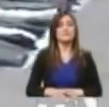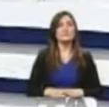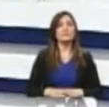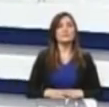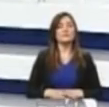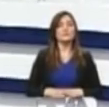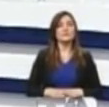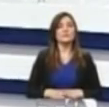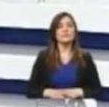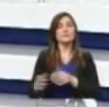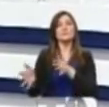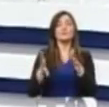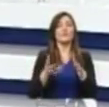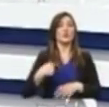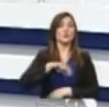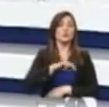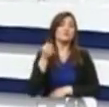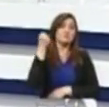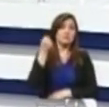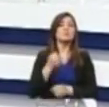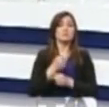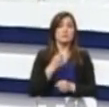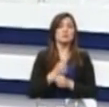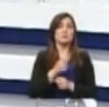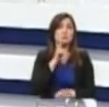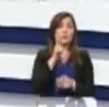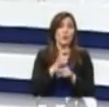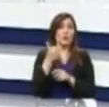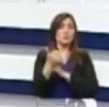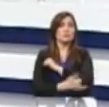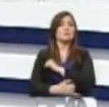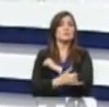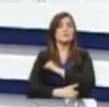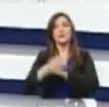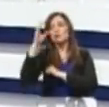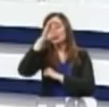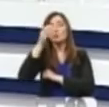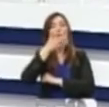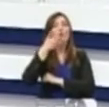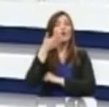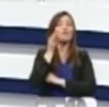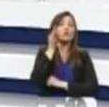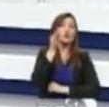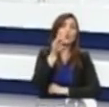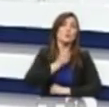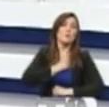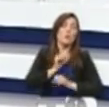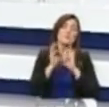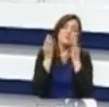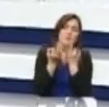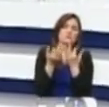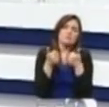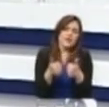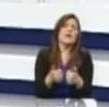horas. Sí, todos tenemos derecho a trabajar y esta gente que viene de otro país buscando un mejor futuro para su familia.